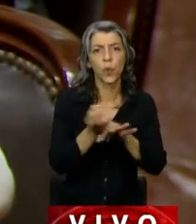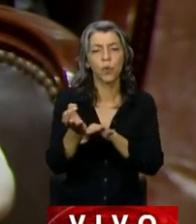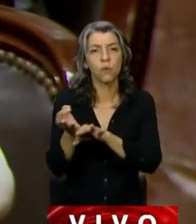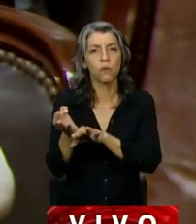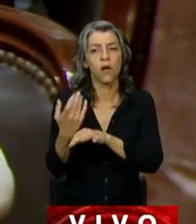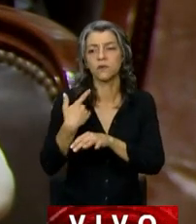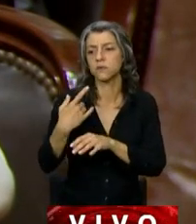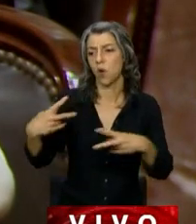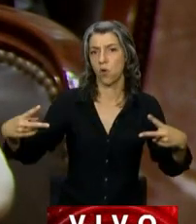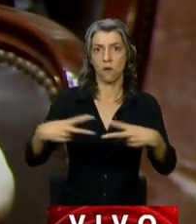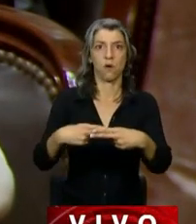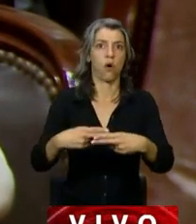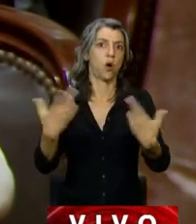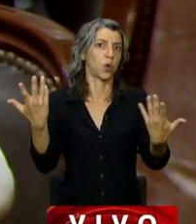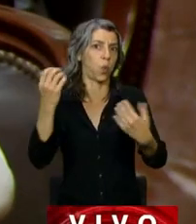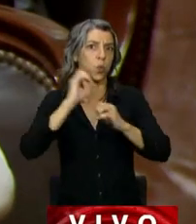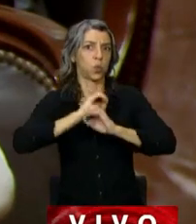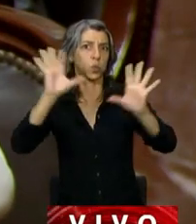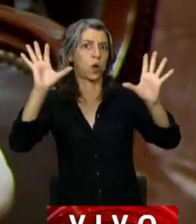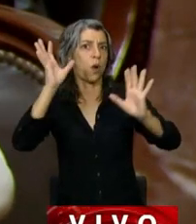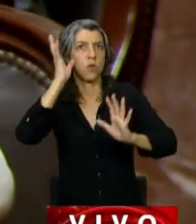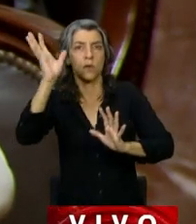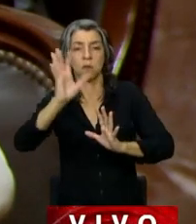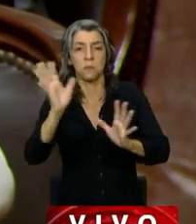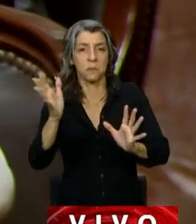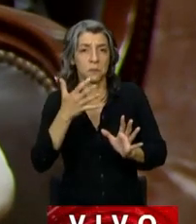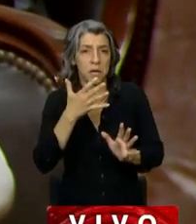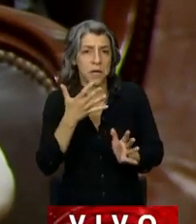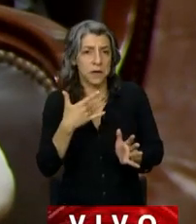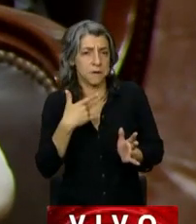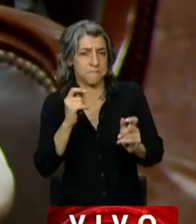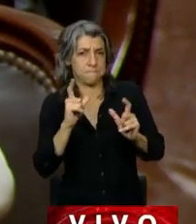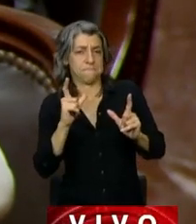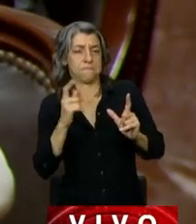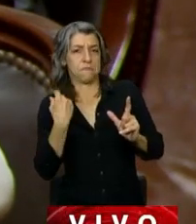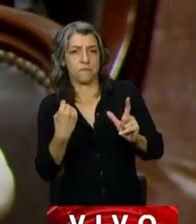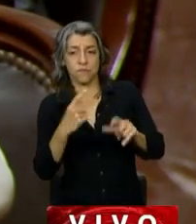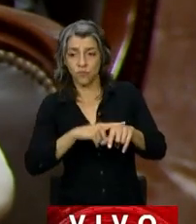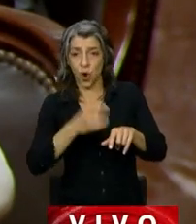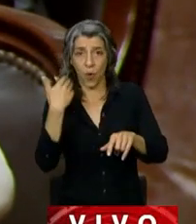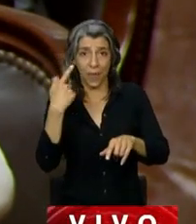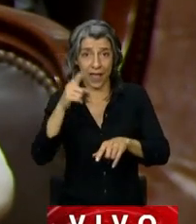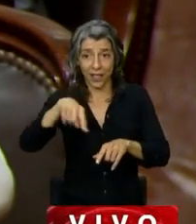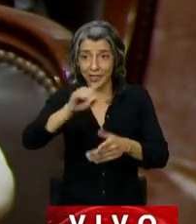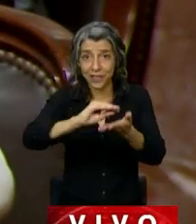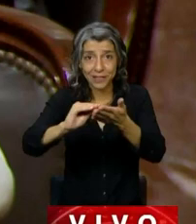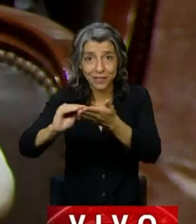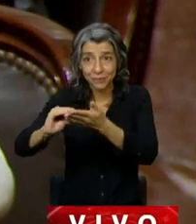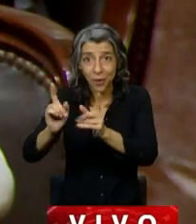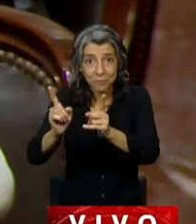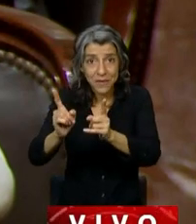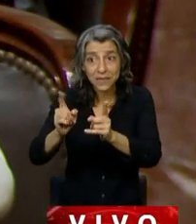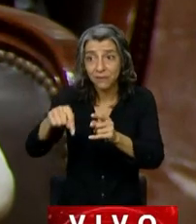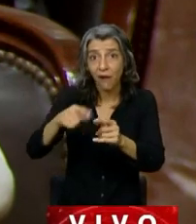supuesto recorte tremendo de la educación, cuando en el momento que fueron gobierno, alguna